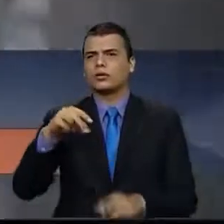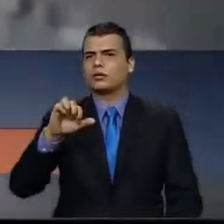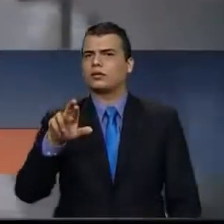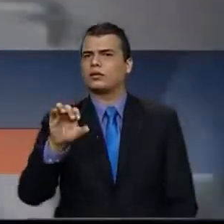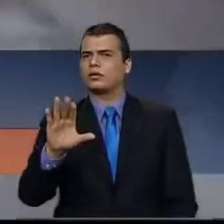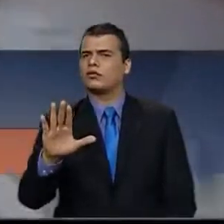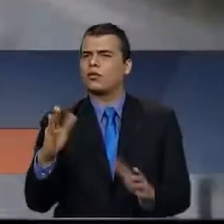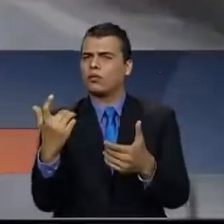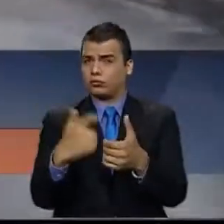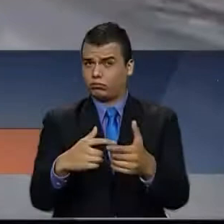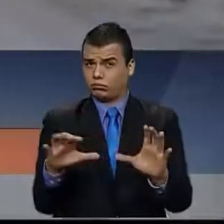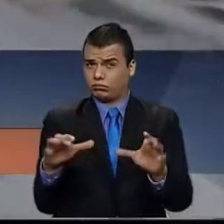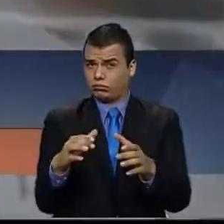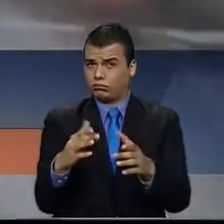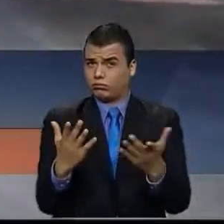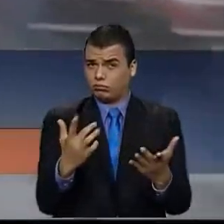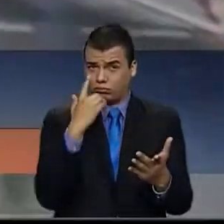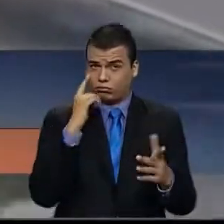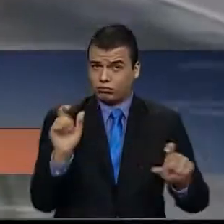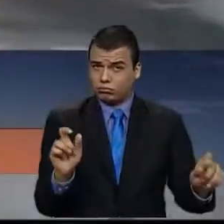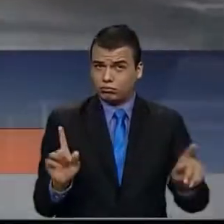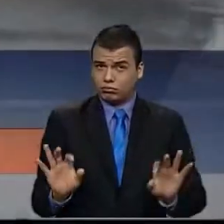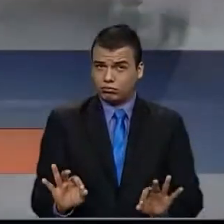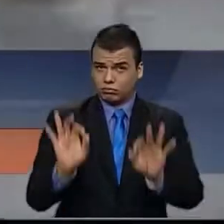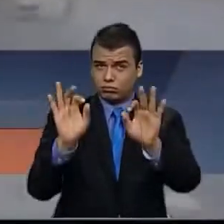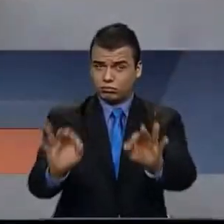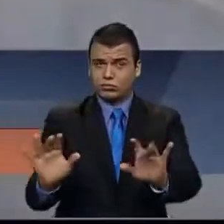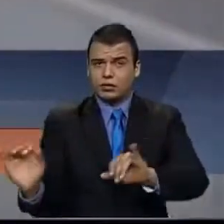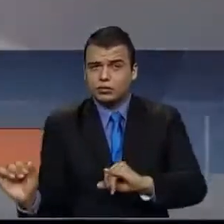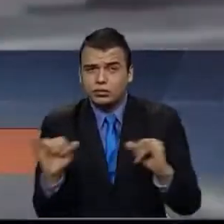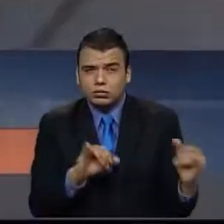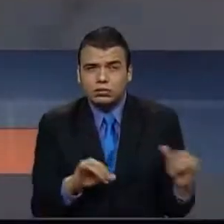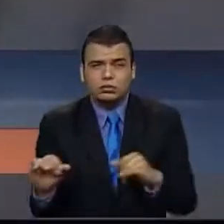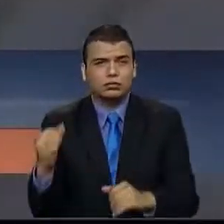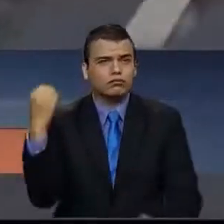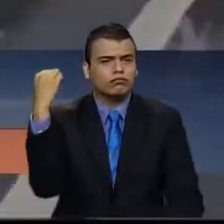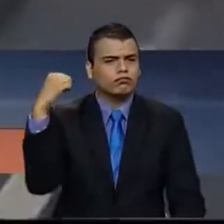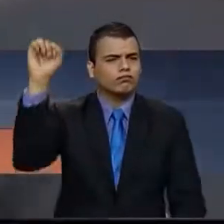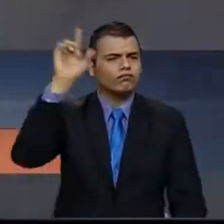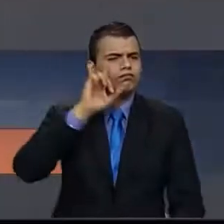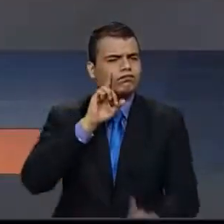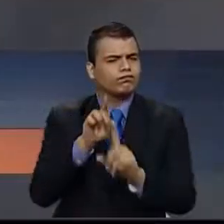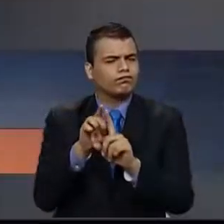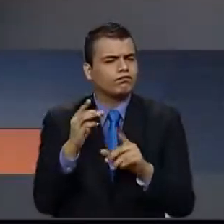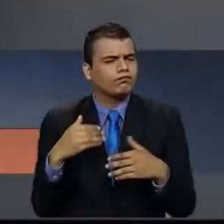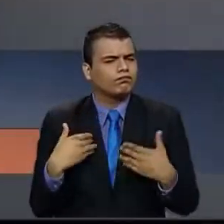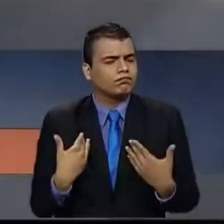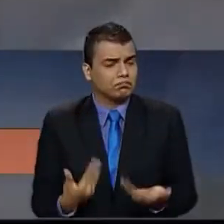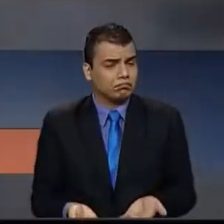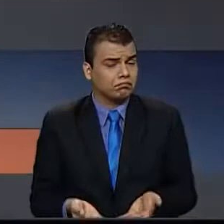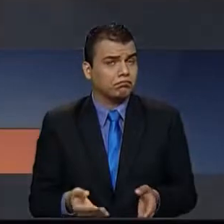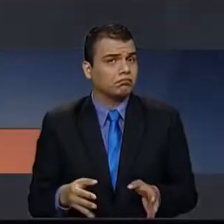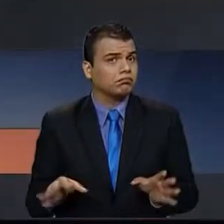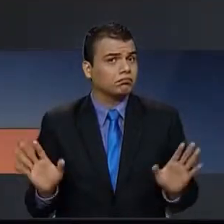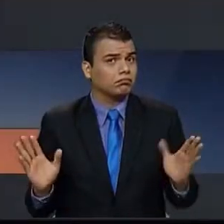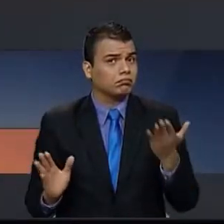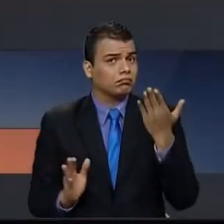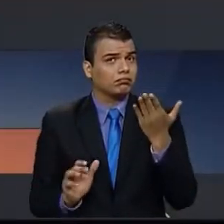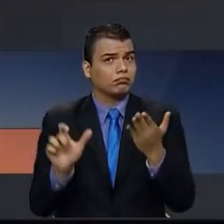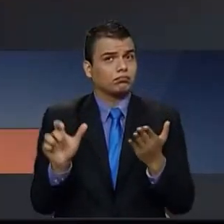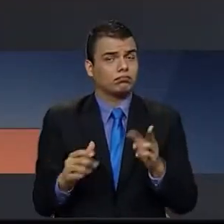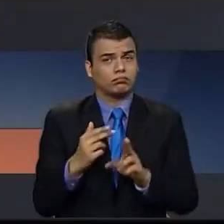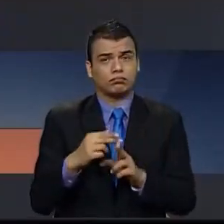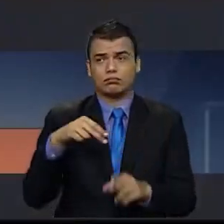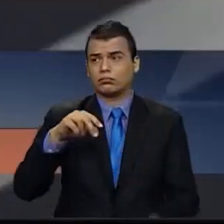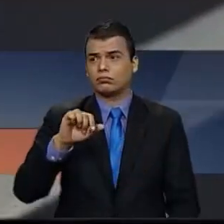Tour? ¿Será que Nairo se preparó en el Giro de Italia para ganar el Tour? ¿O definitivamente las piernas de Quintana no